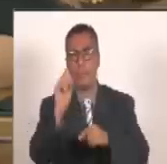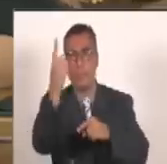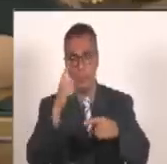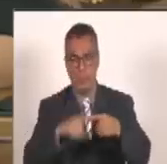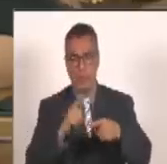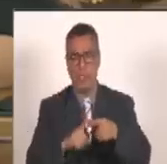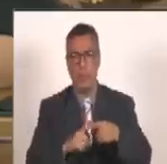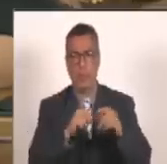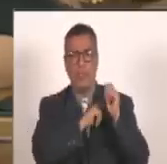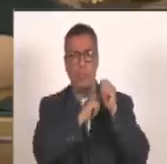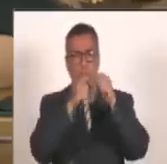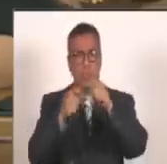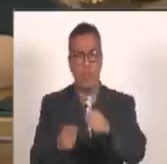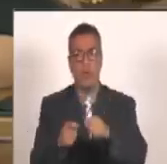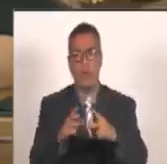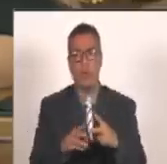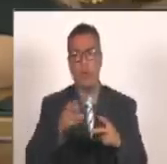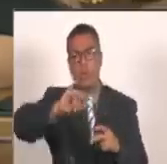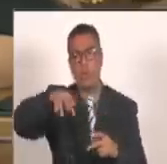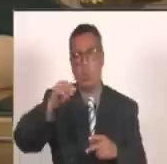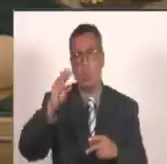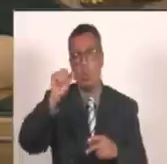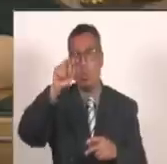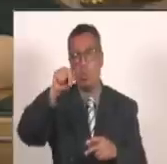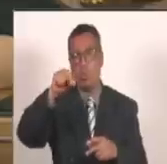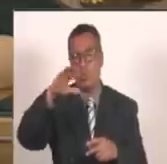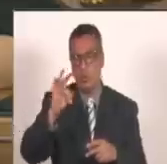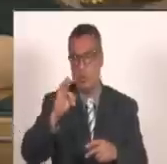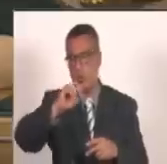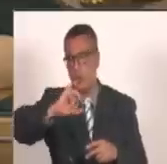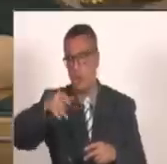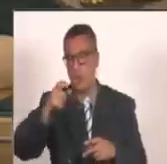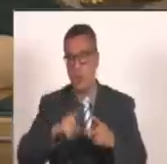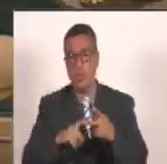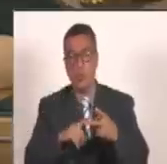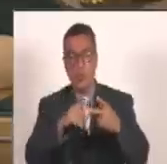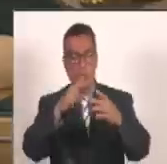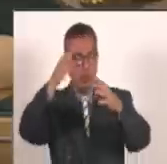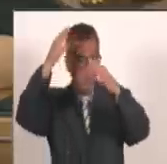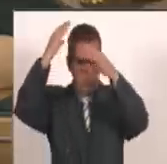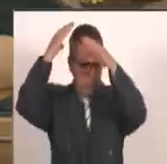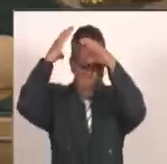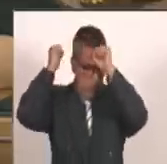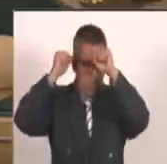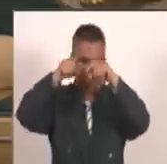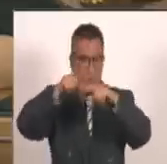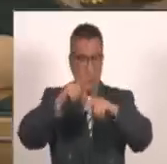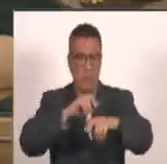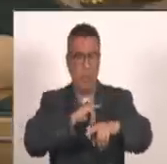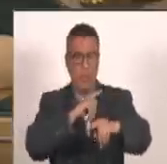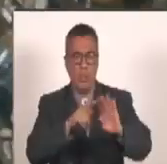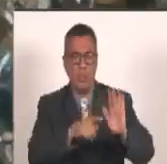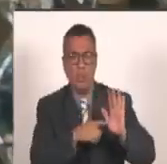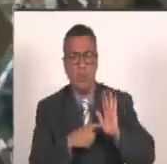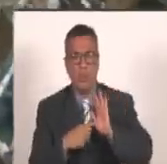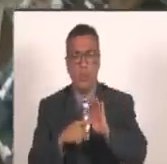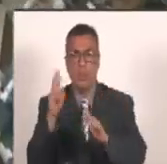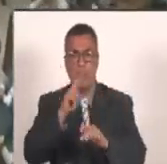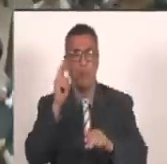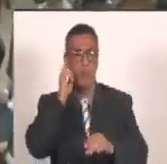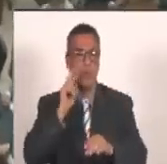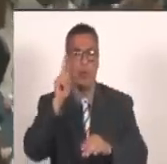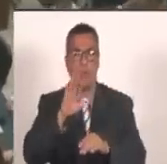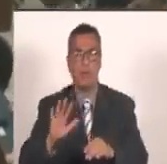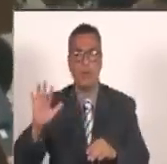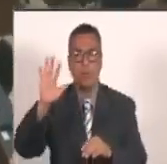primero, designar al ciudadano Juan Carlos Fernández Juárez como embajador extraordinario y plenipotenciario de la